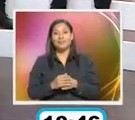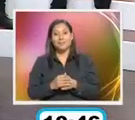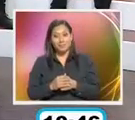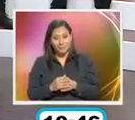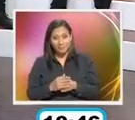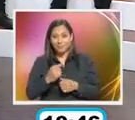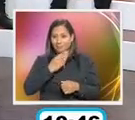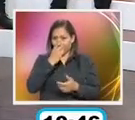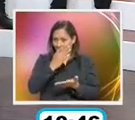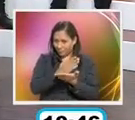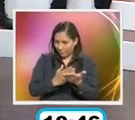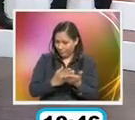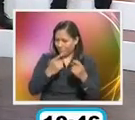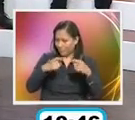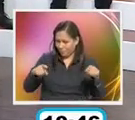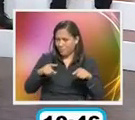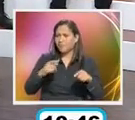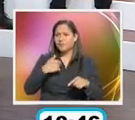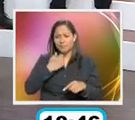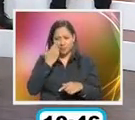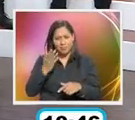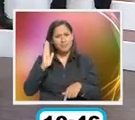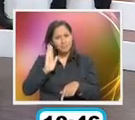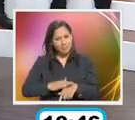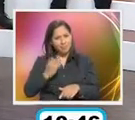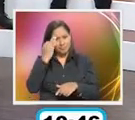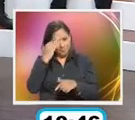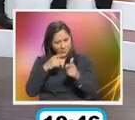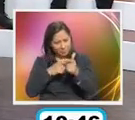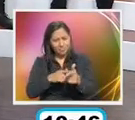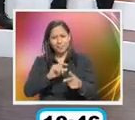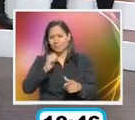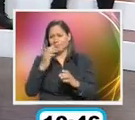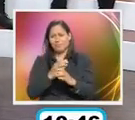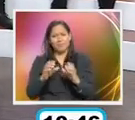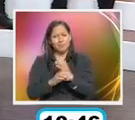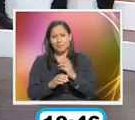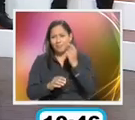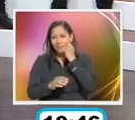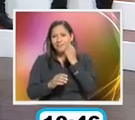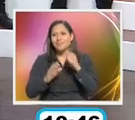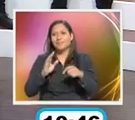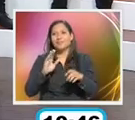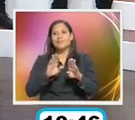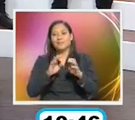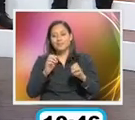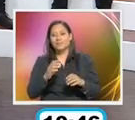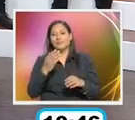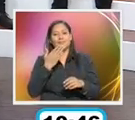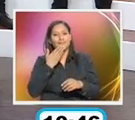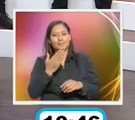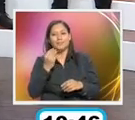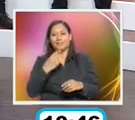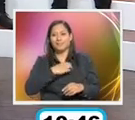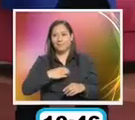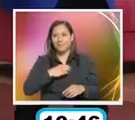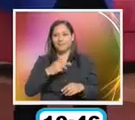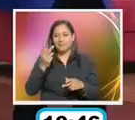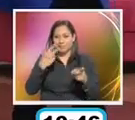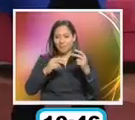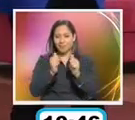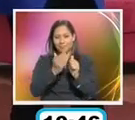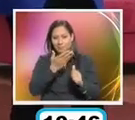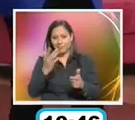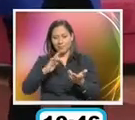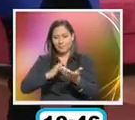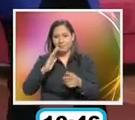Yo le dije intermedio al musical porque quería que vinieran más tiempo, no crean que por otra cosa. ¿Cómo están? Hombre, muy bien, muy contentos de estar aquí con ustedes.